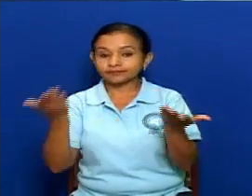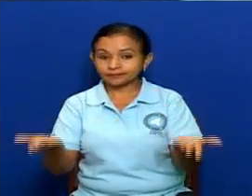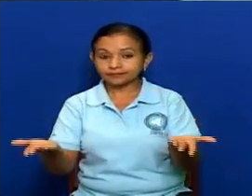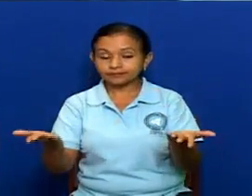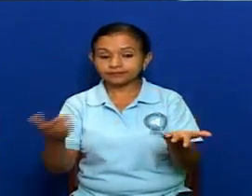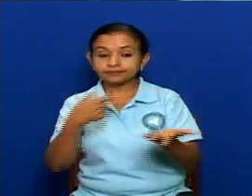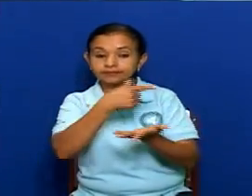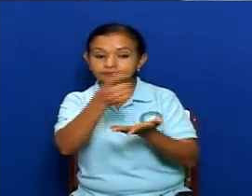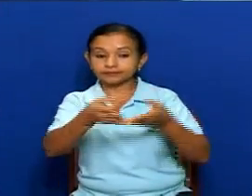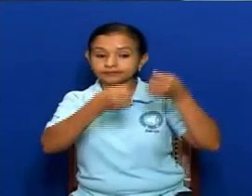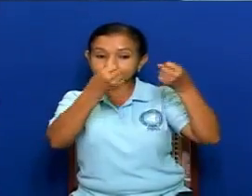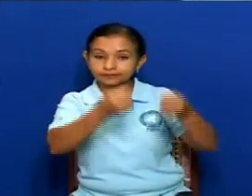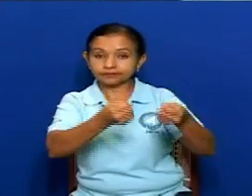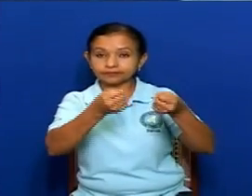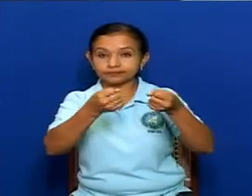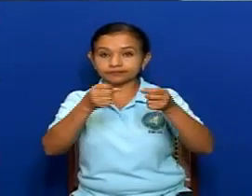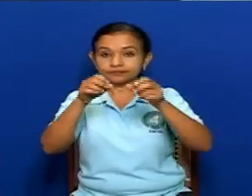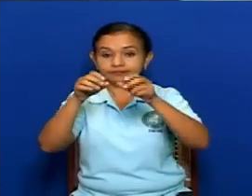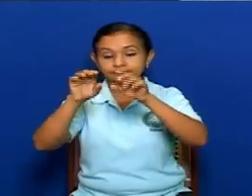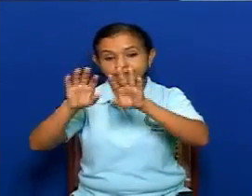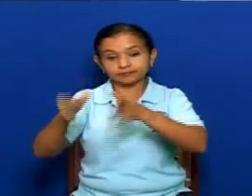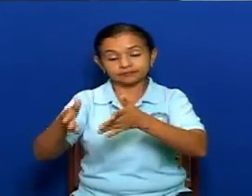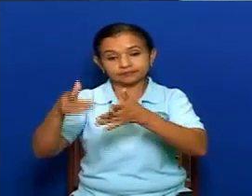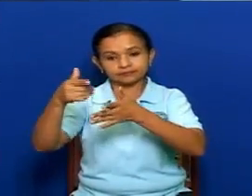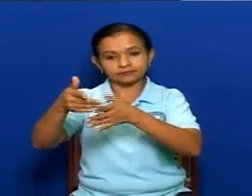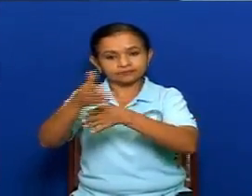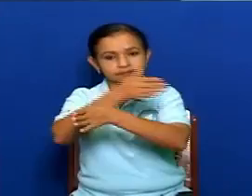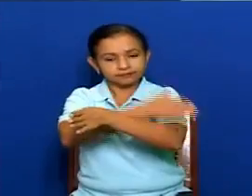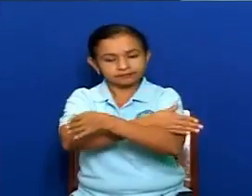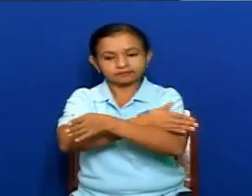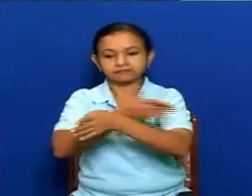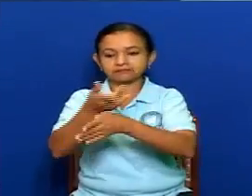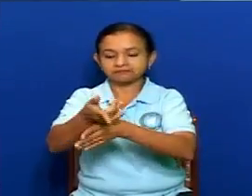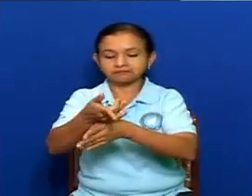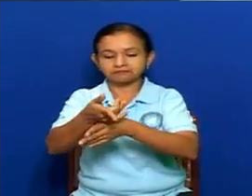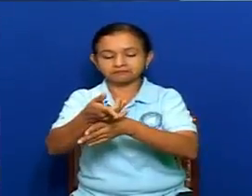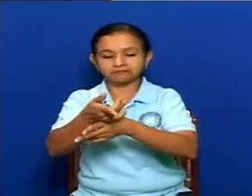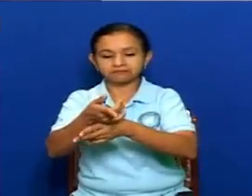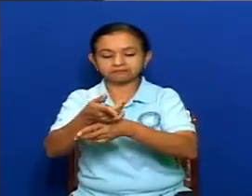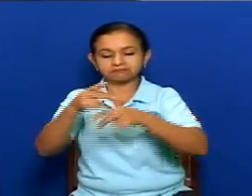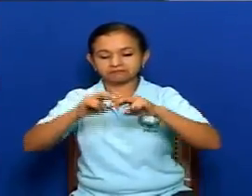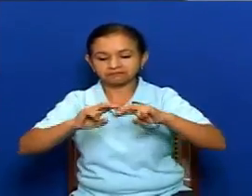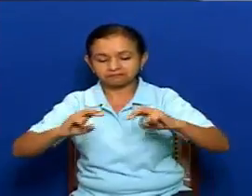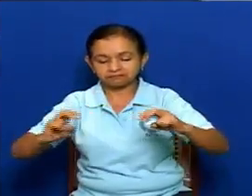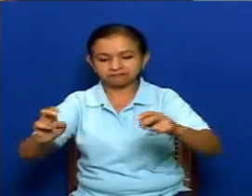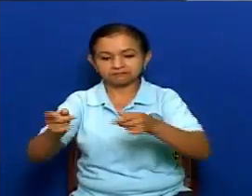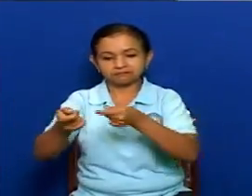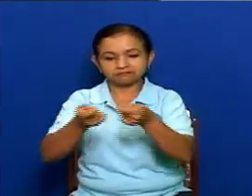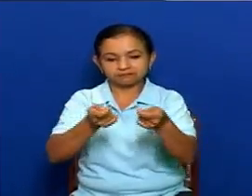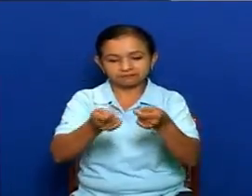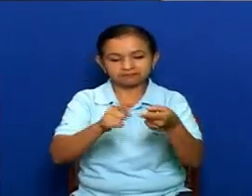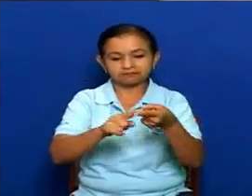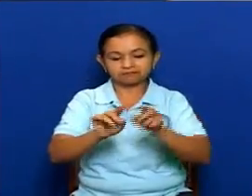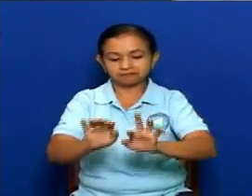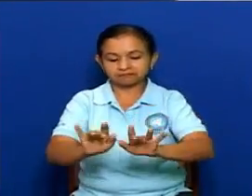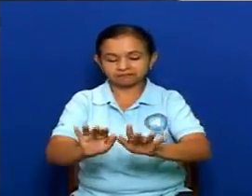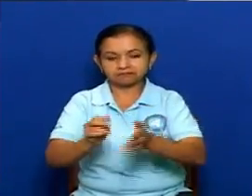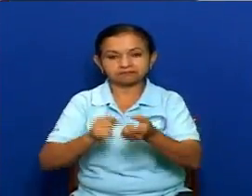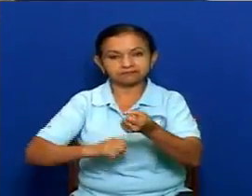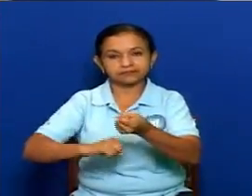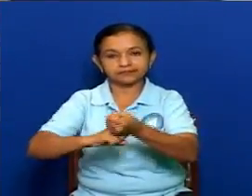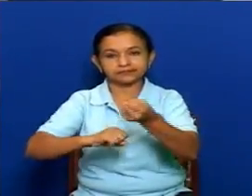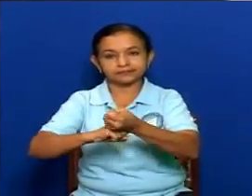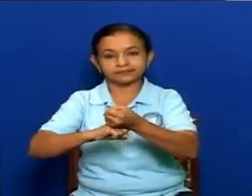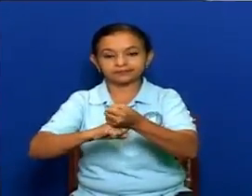son compañeros que vienen de conserjería, de operadores de fotocopiadora,